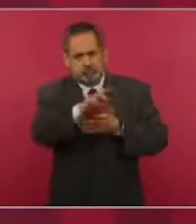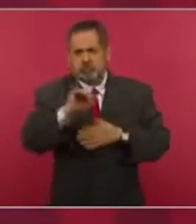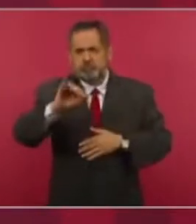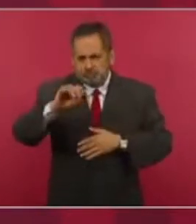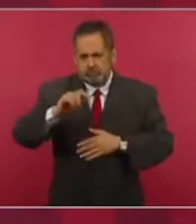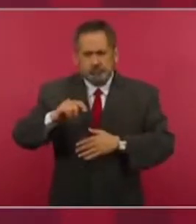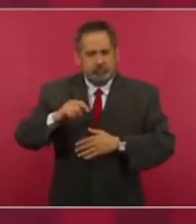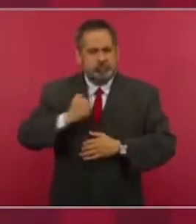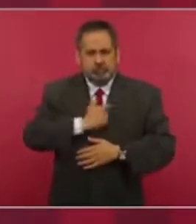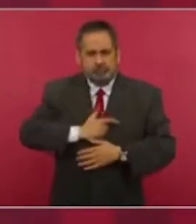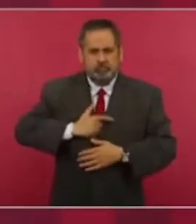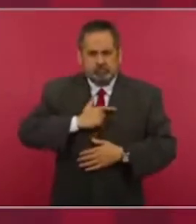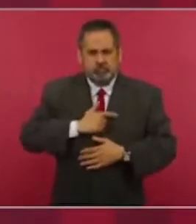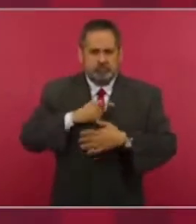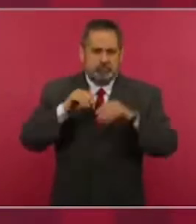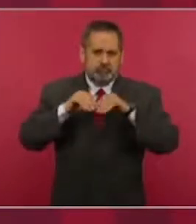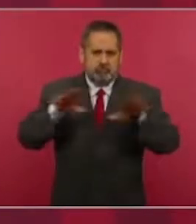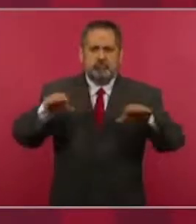a enviar